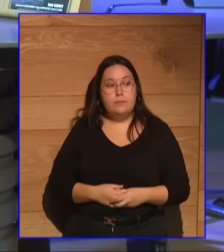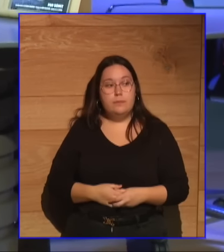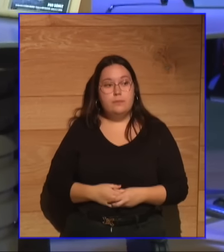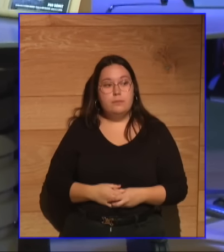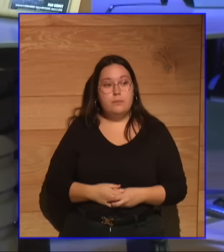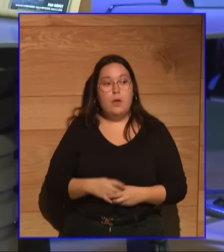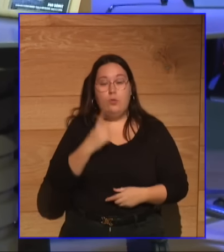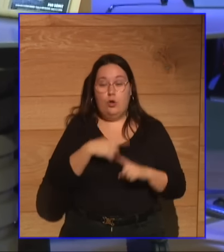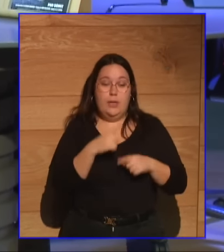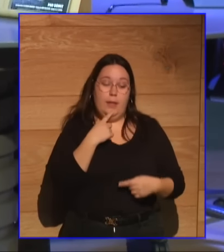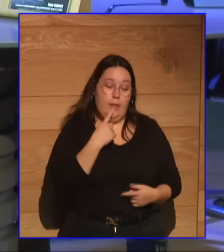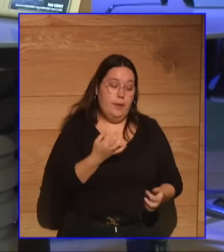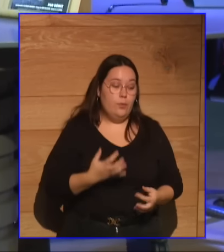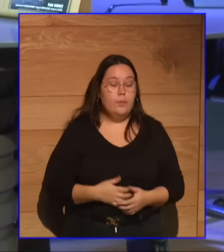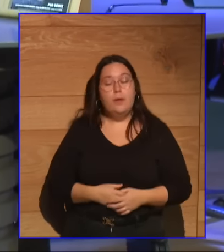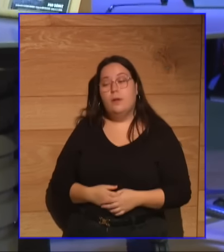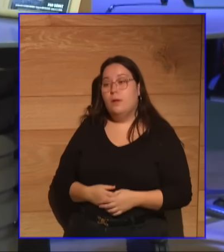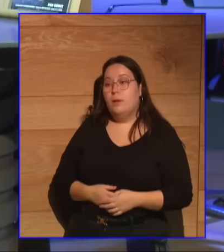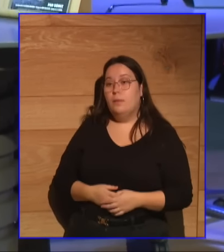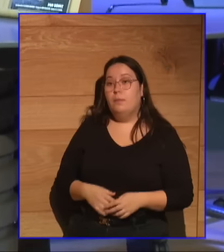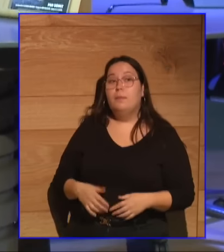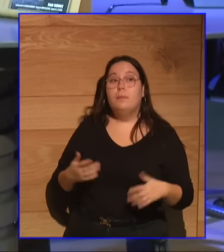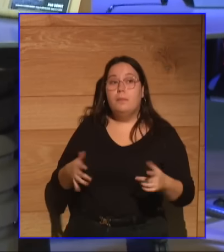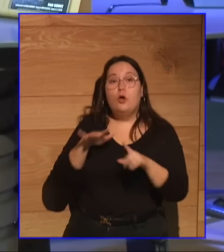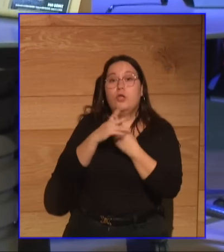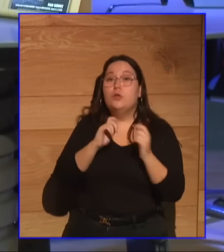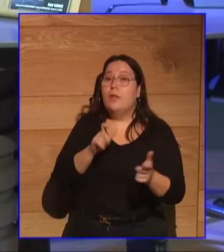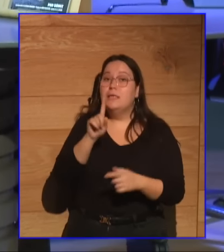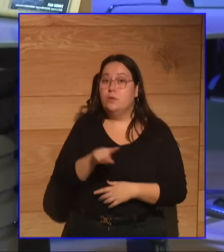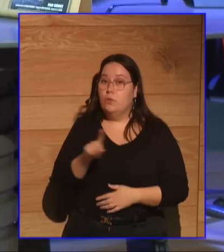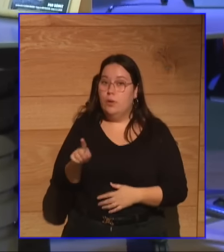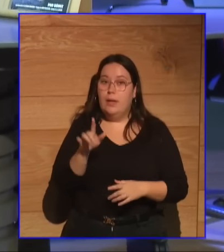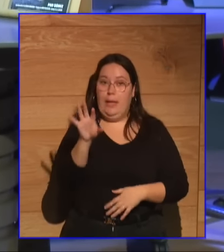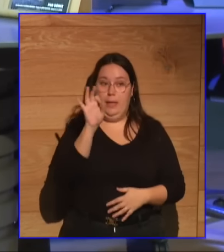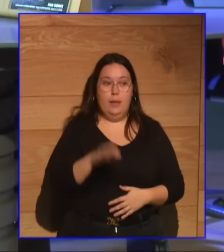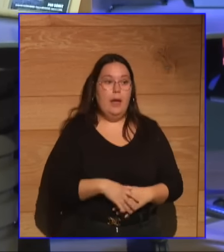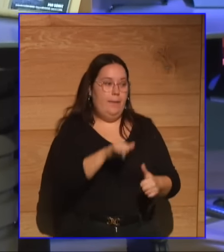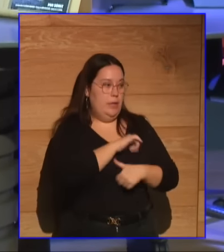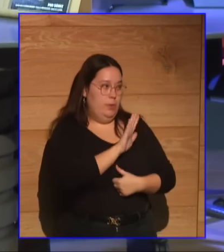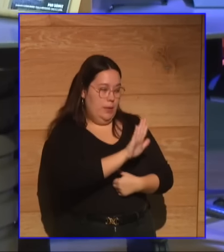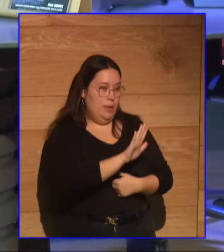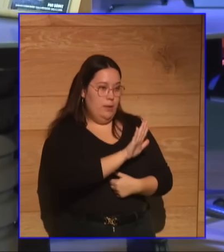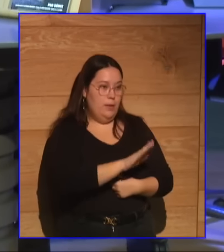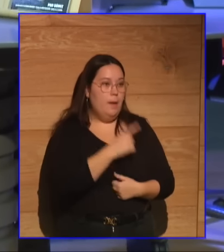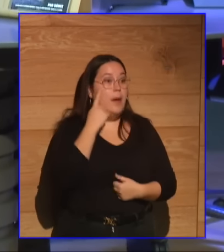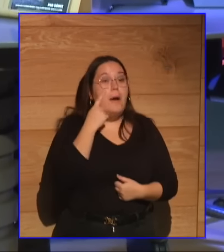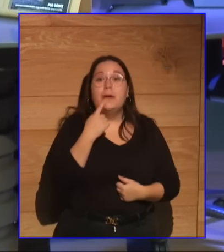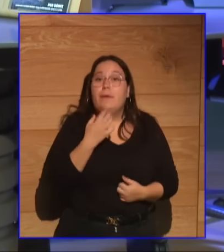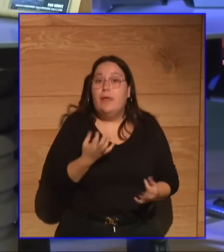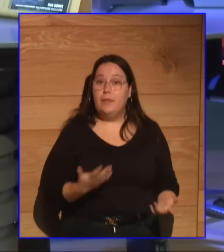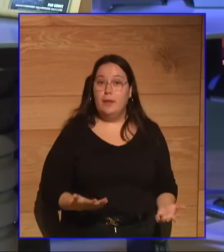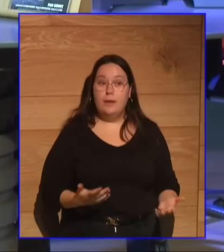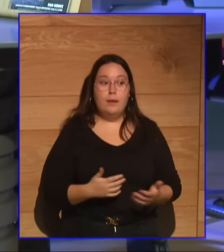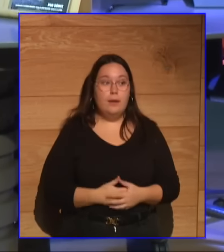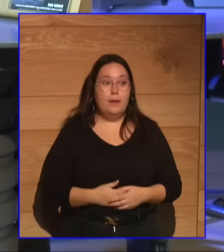¿Vas a hacer una cosa que tengo que hacer? ¿Vas a hacer hecha o vamos a contextualizar? Elige. Vamos, espérate a ver qué quieres decir. Claro, a lo mejor